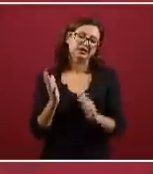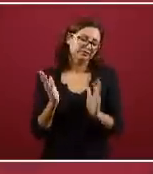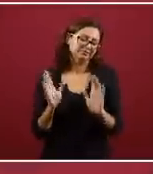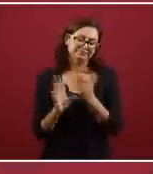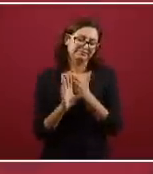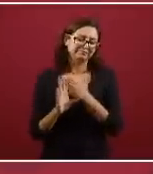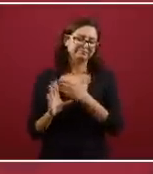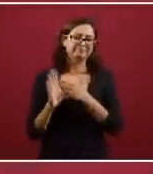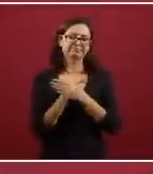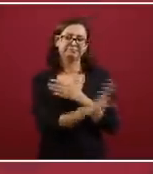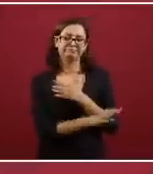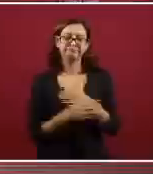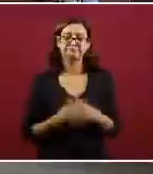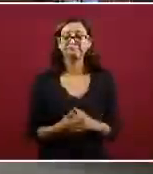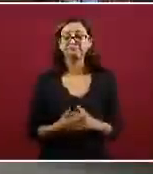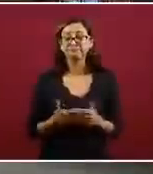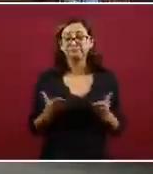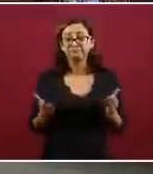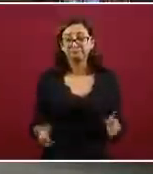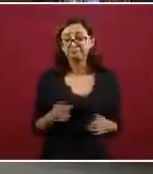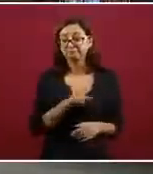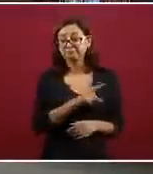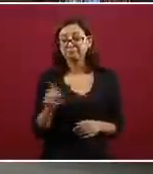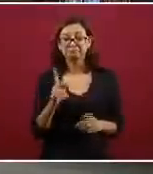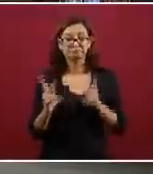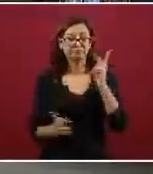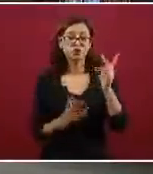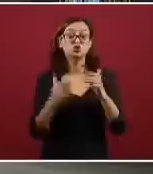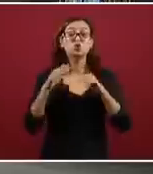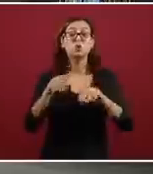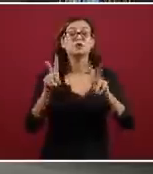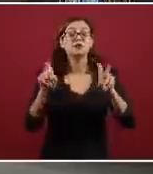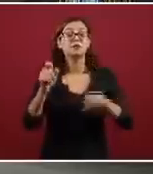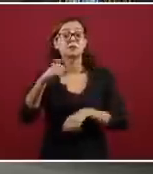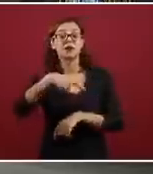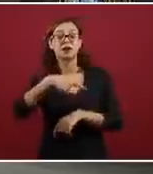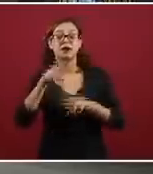Ahora sí, abrimos sobre el tema.